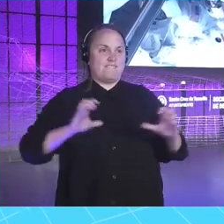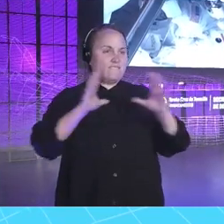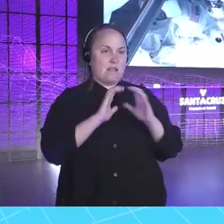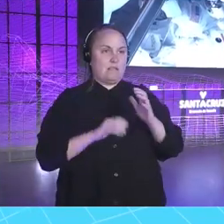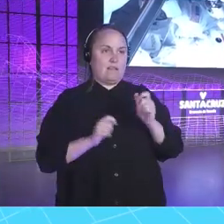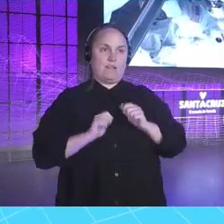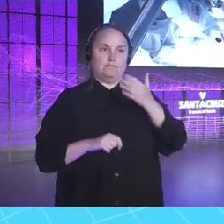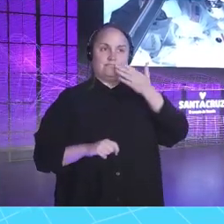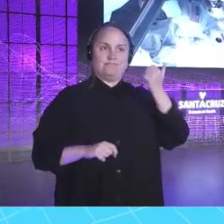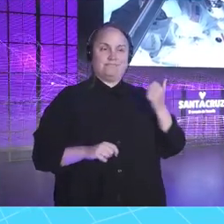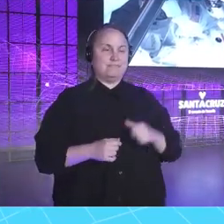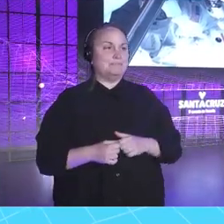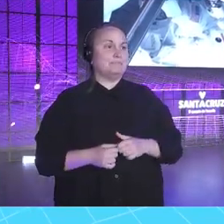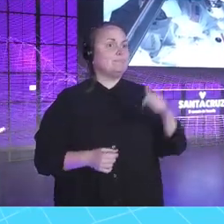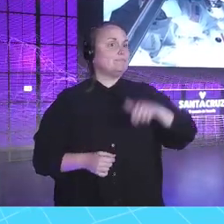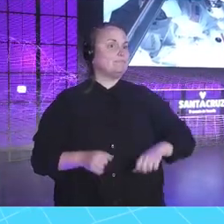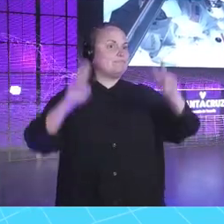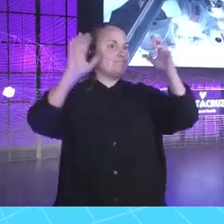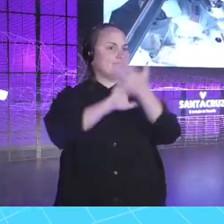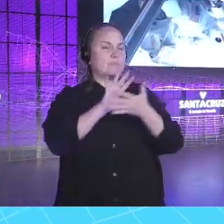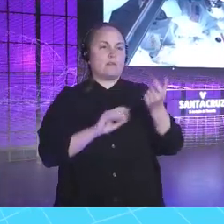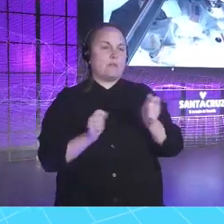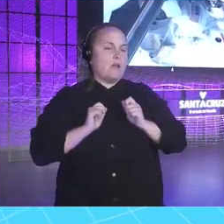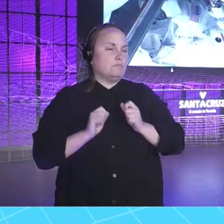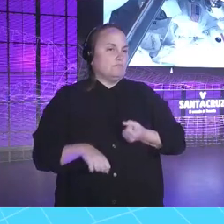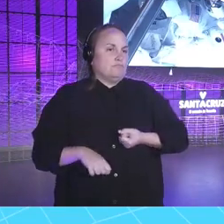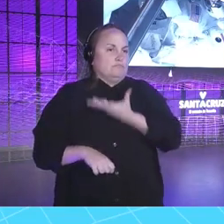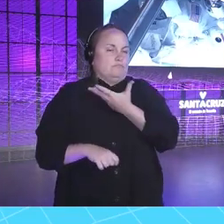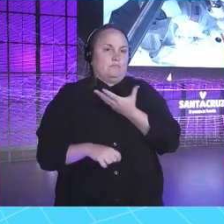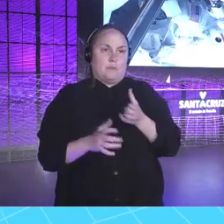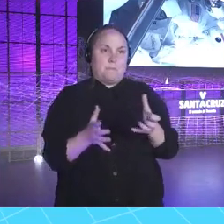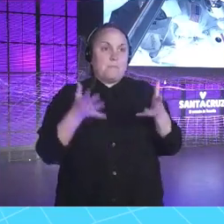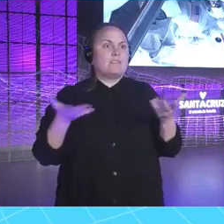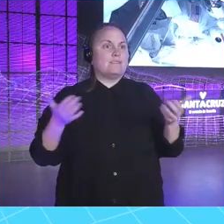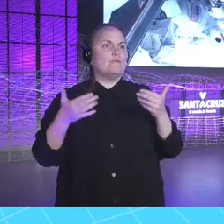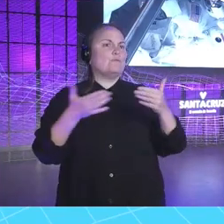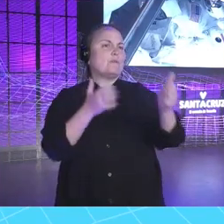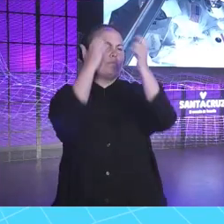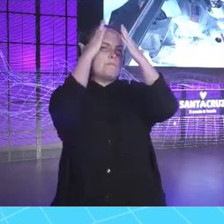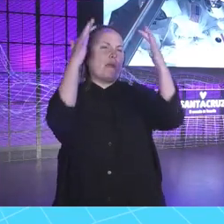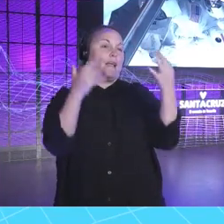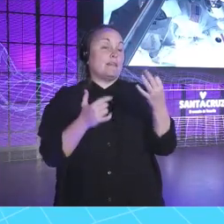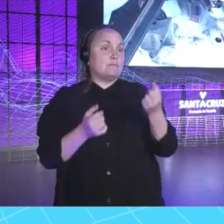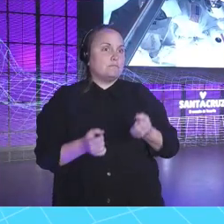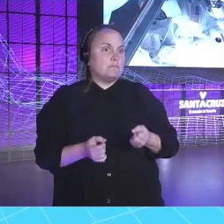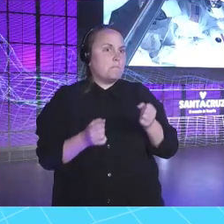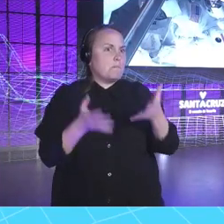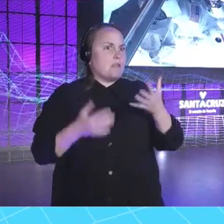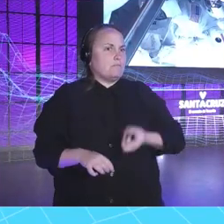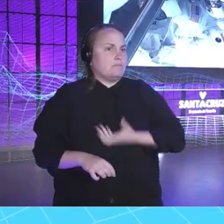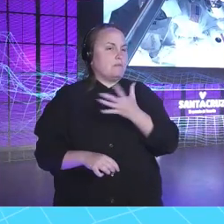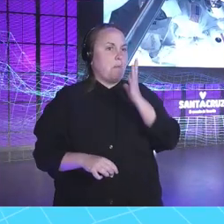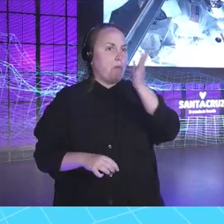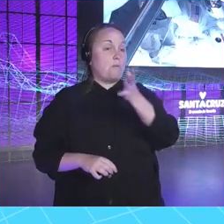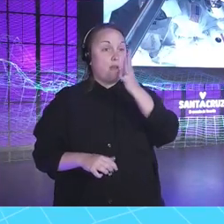honor y hoy vamos a hablar de un tema que a mí me apasiona que estaba de imaginar el futuro y digo que me apasiona Porque llevo